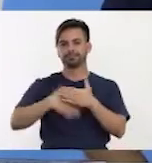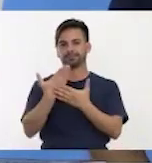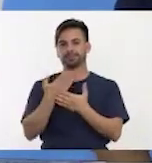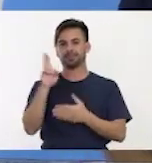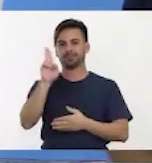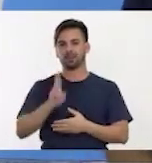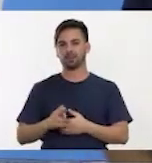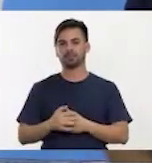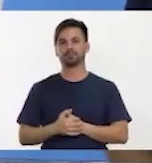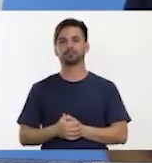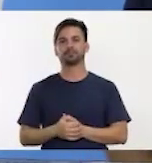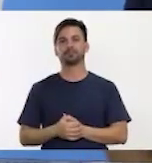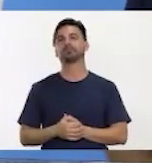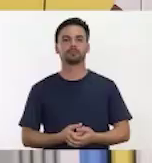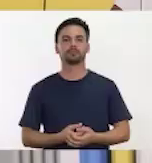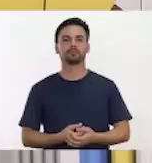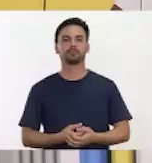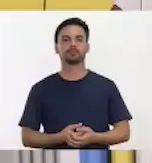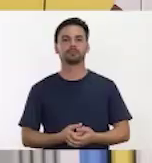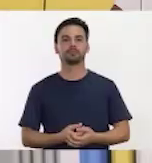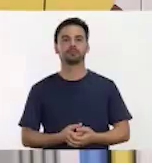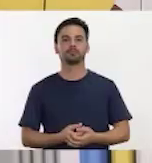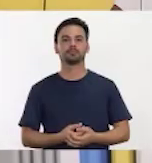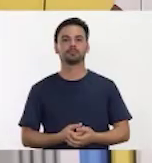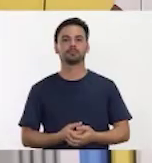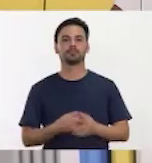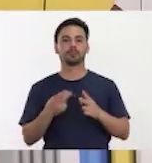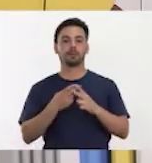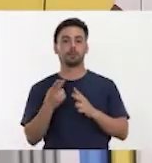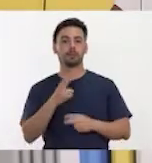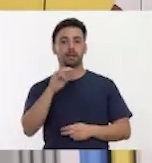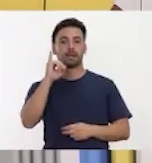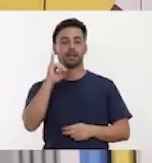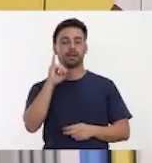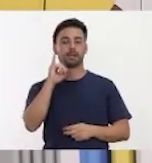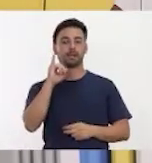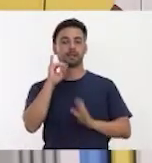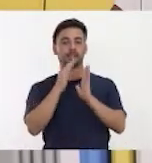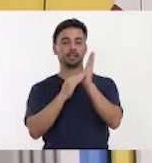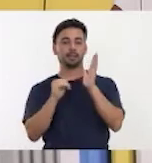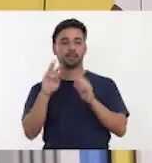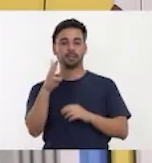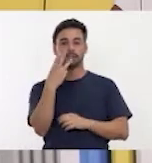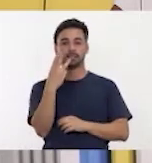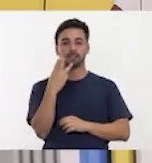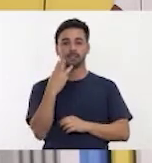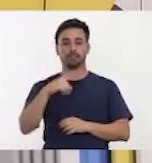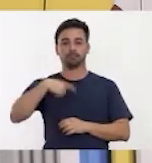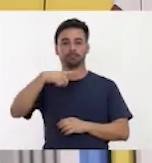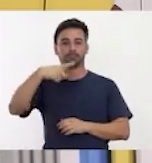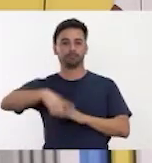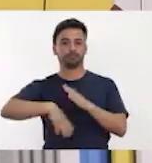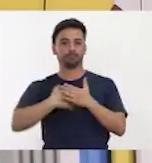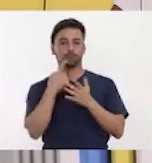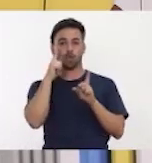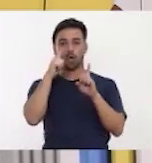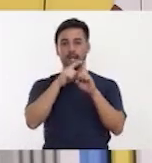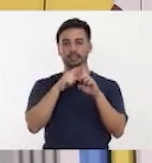curso regular de facultad. Para el tercer semestre regular, los objetivos a trabajar serían los siguientes.